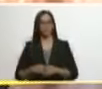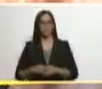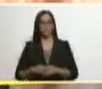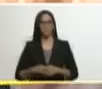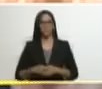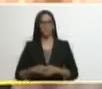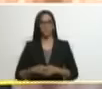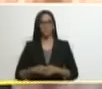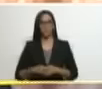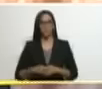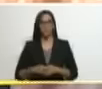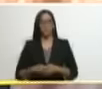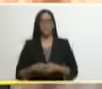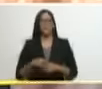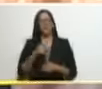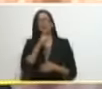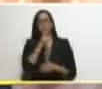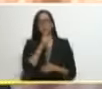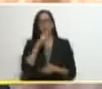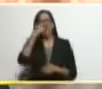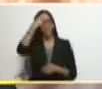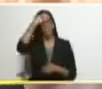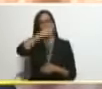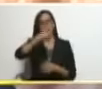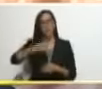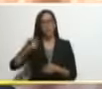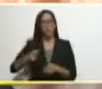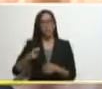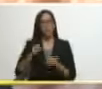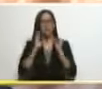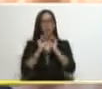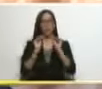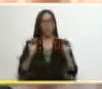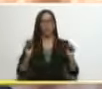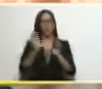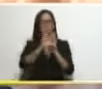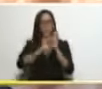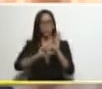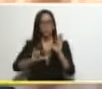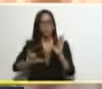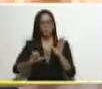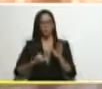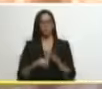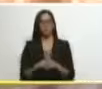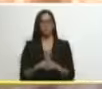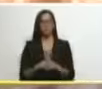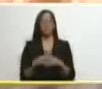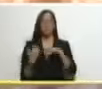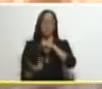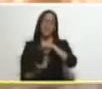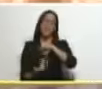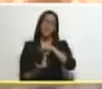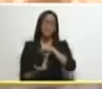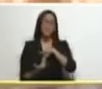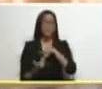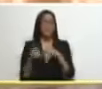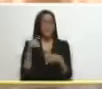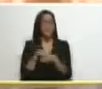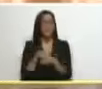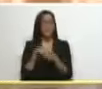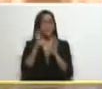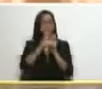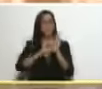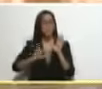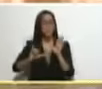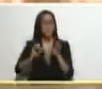para consultarle al pueblo la convocatoria de la constituyente y las bases para la elección de la